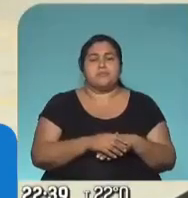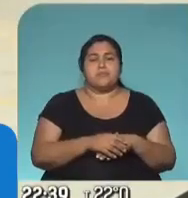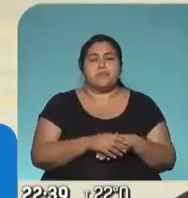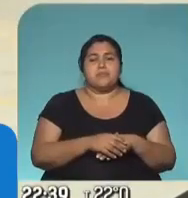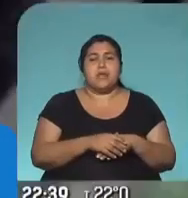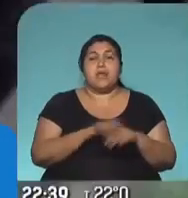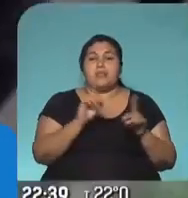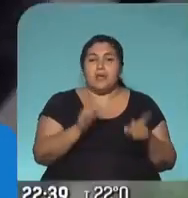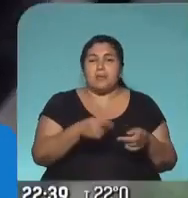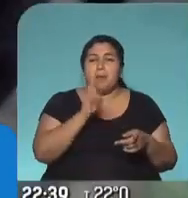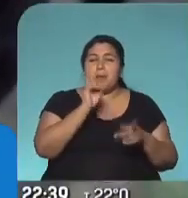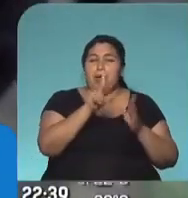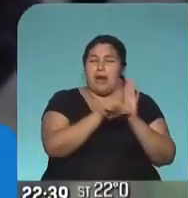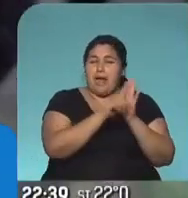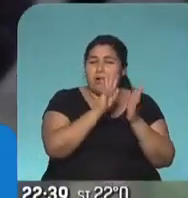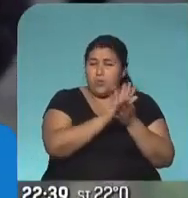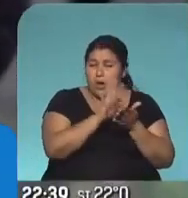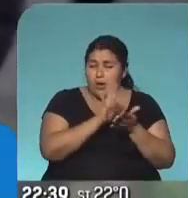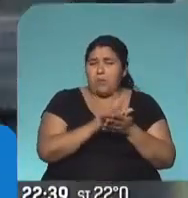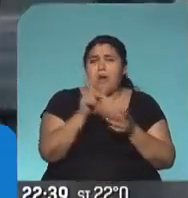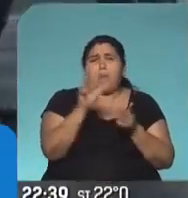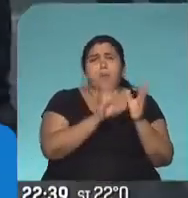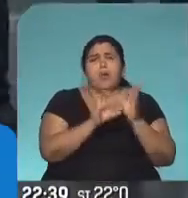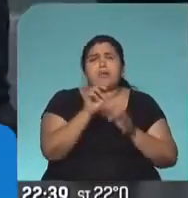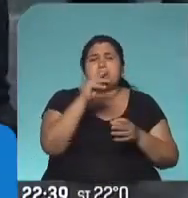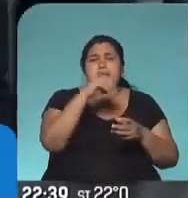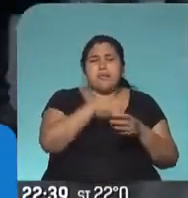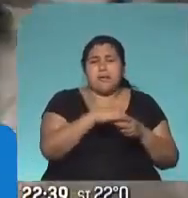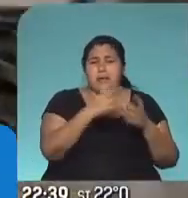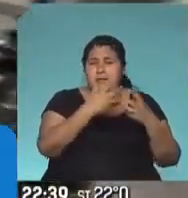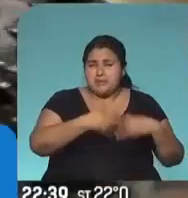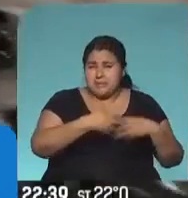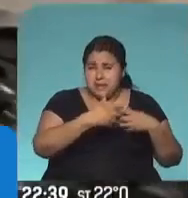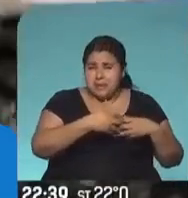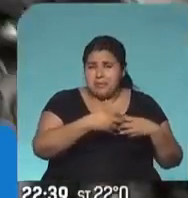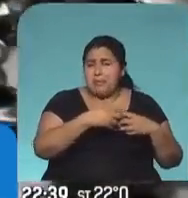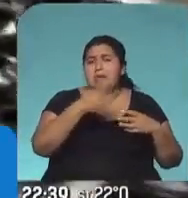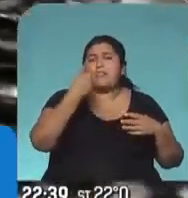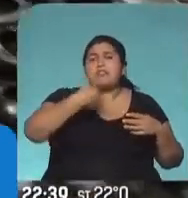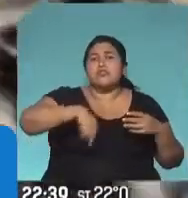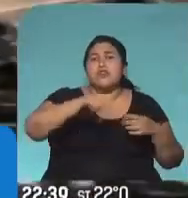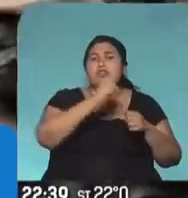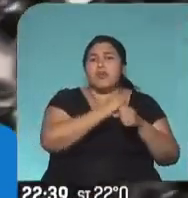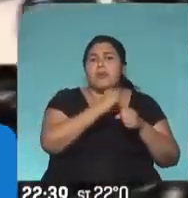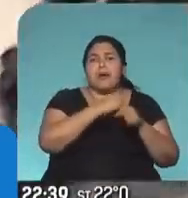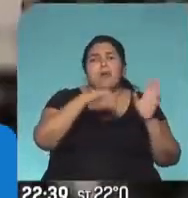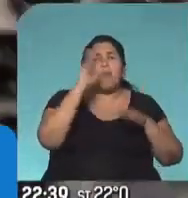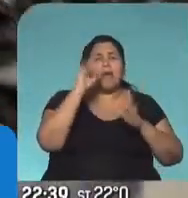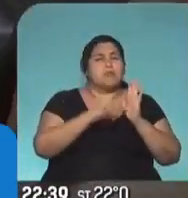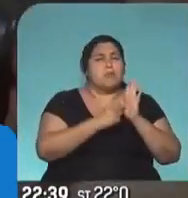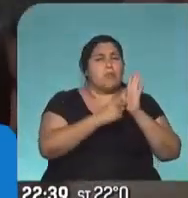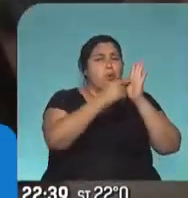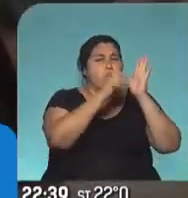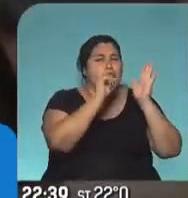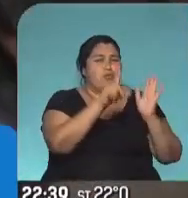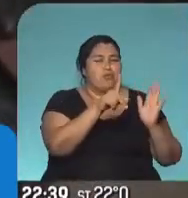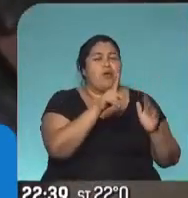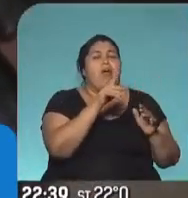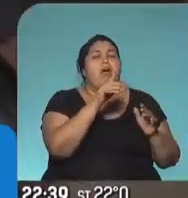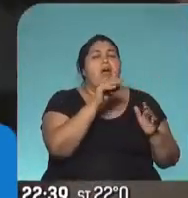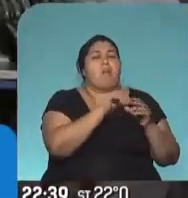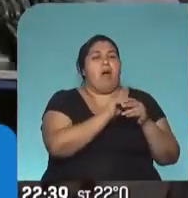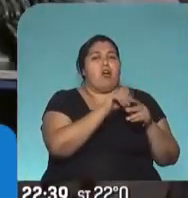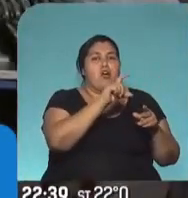los regímenes especiales, el proyecto contempla un sistema según el cual los trabajadores acumularán puntos en una cuenta individual a lo largo de la vida